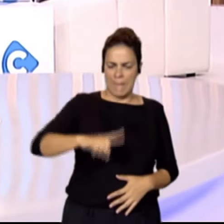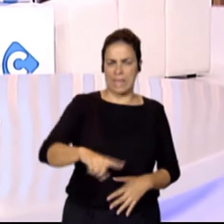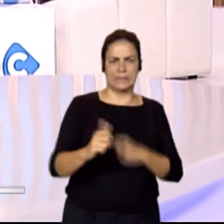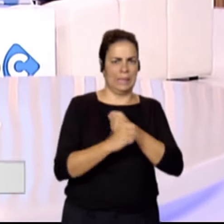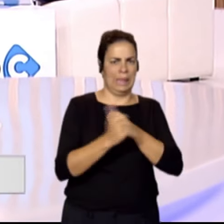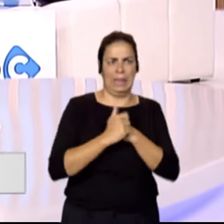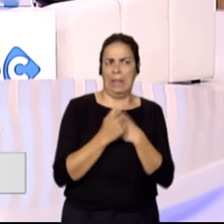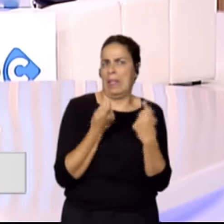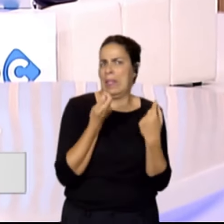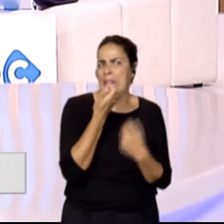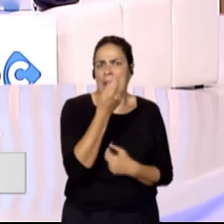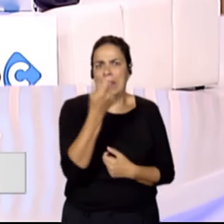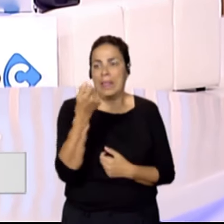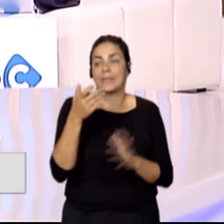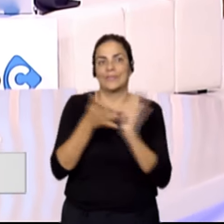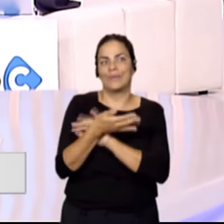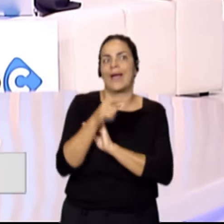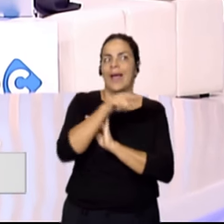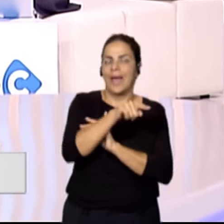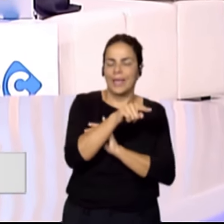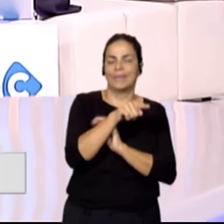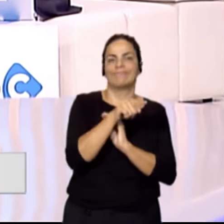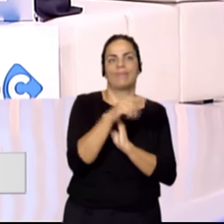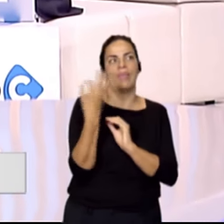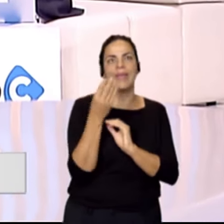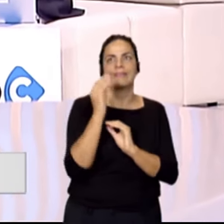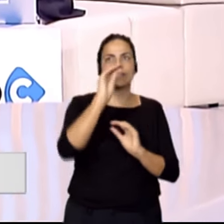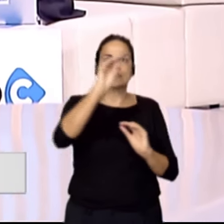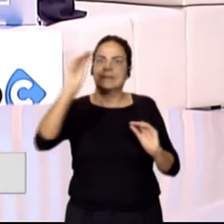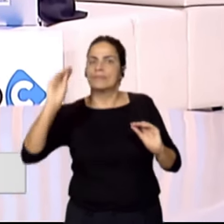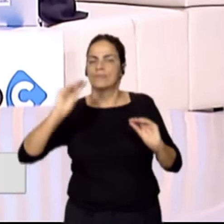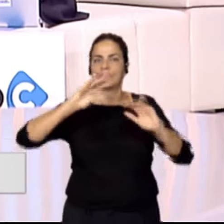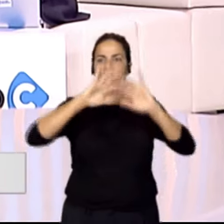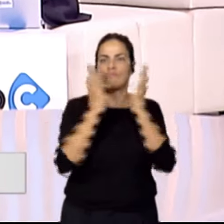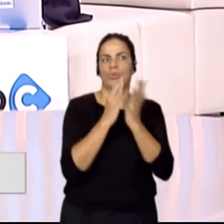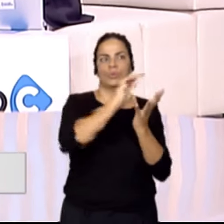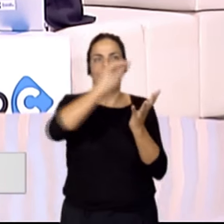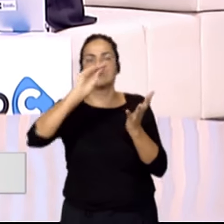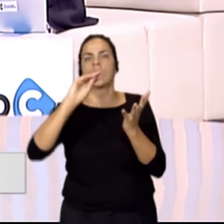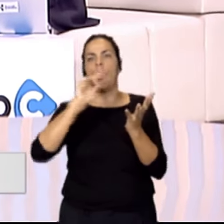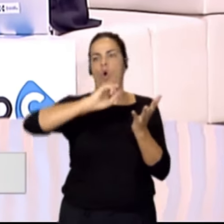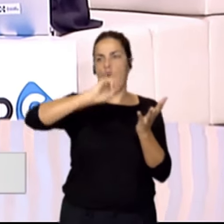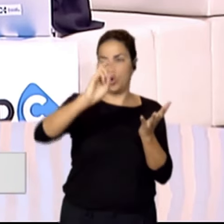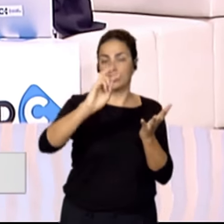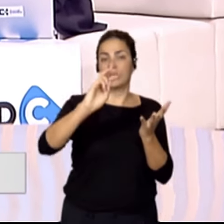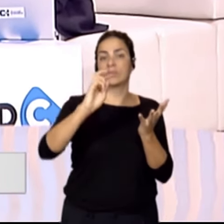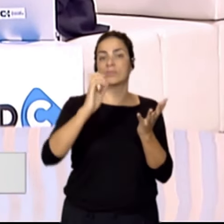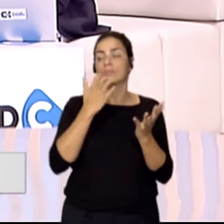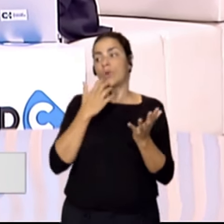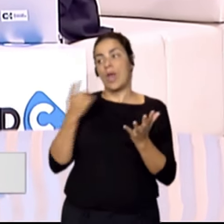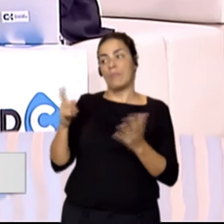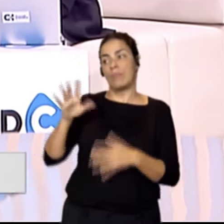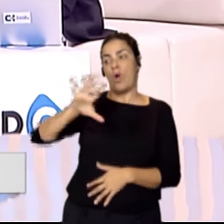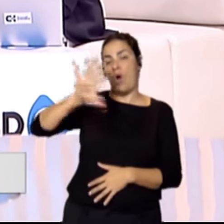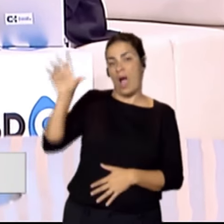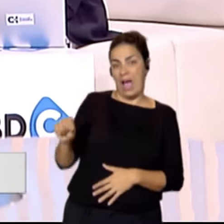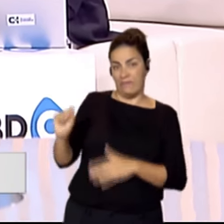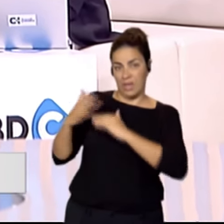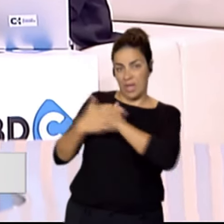tuvimos que recurrir a otras zonas de del del globo que si podíamos básicamente la costa africana